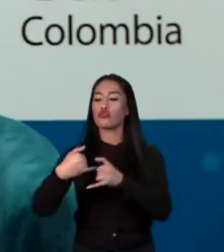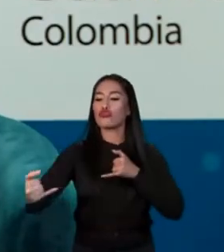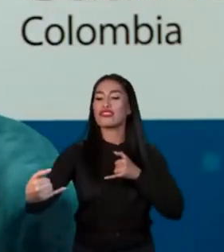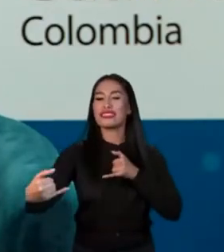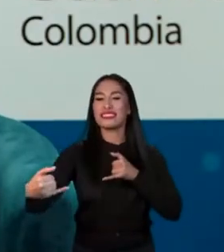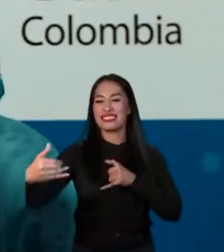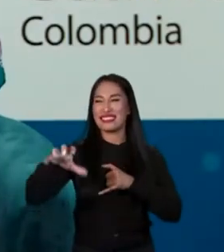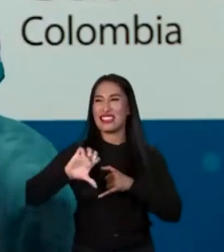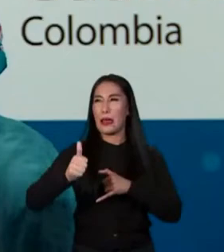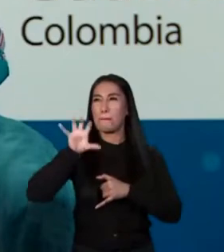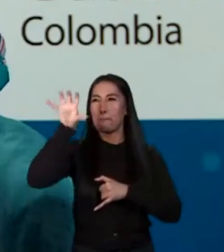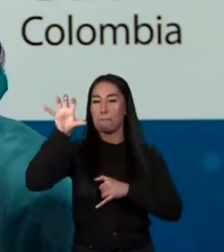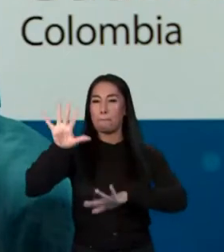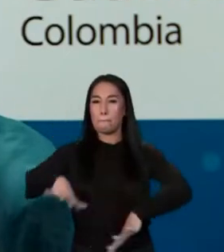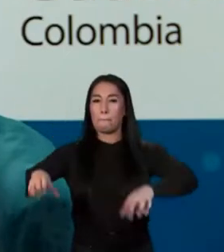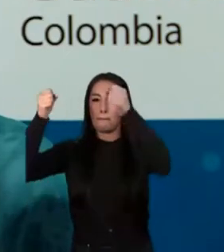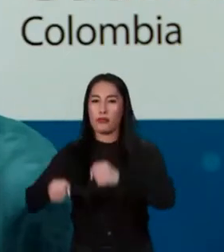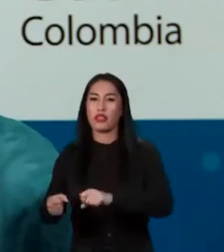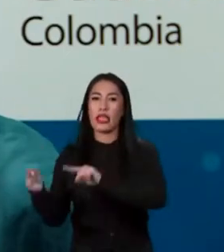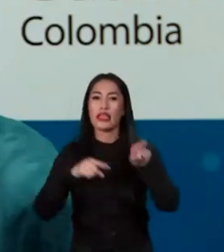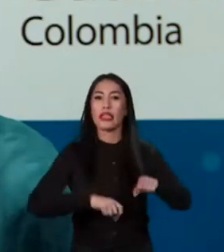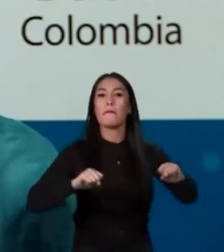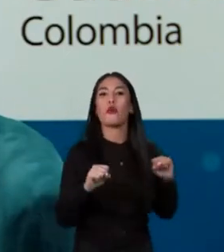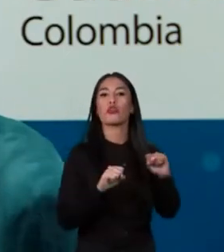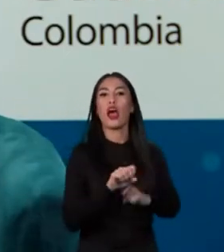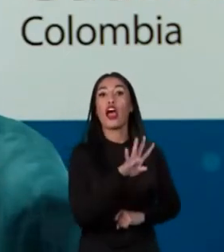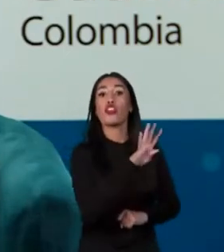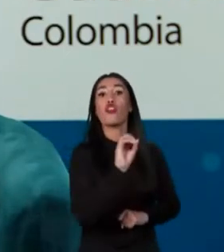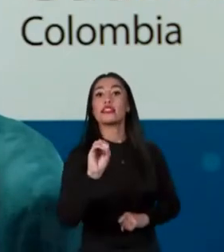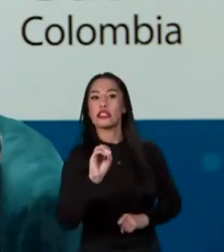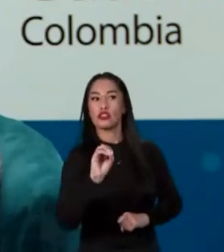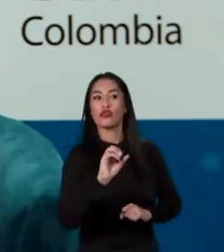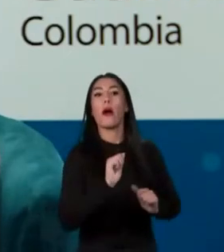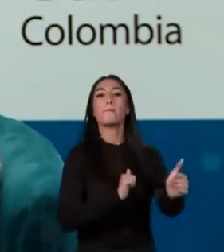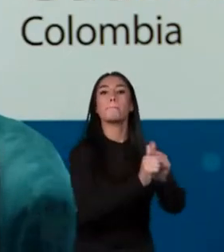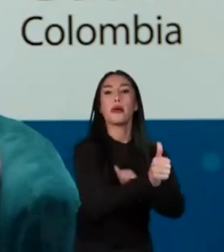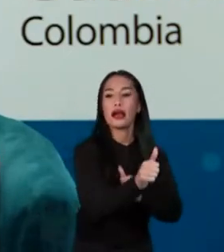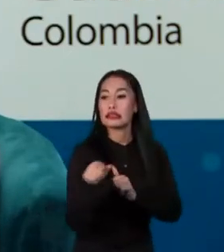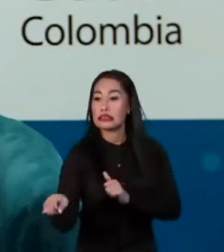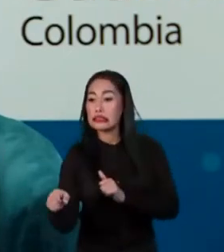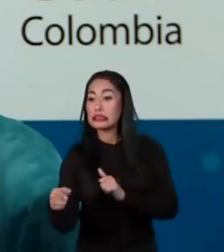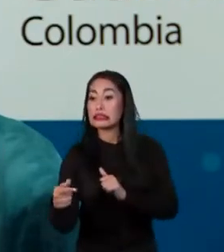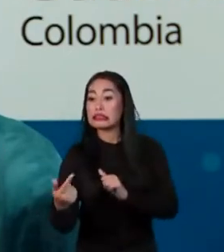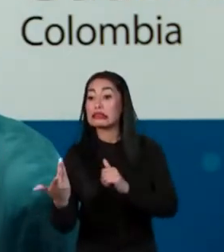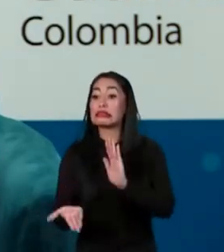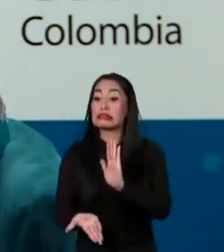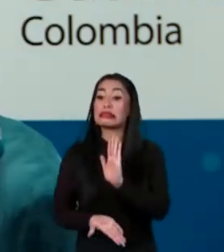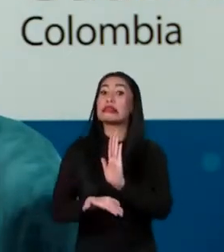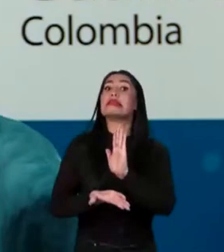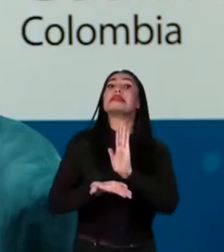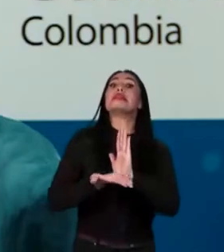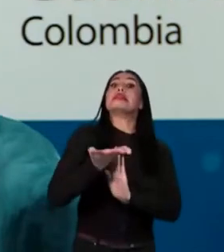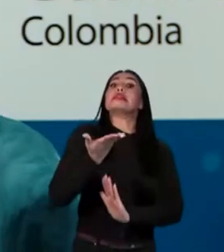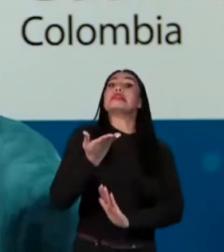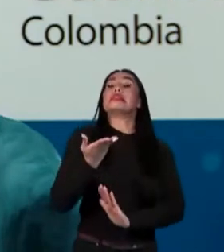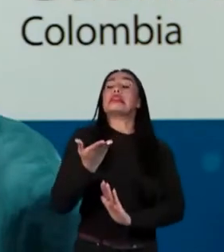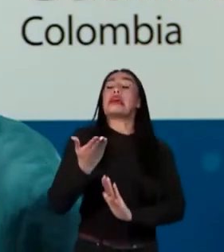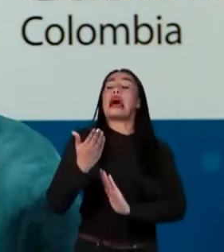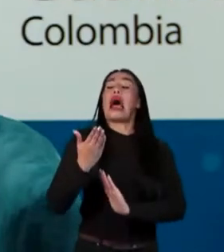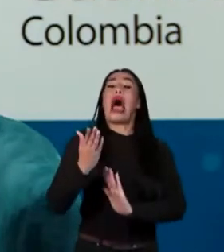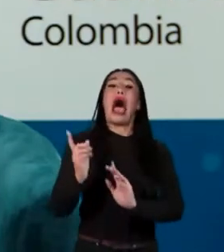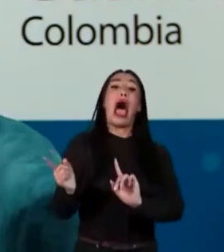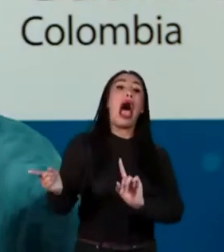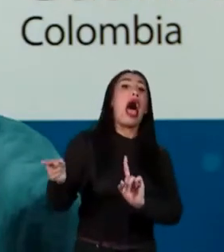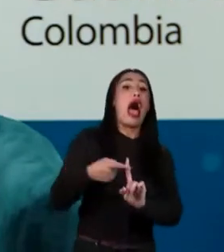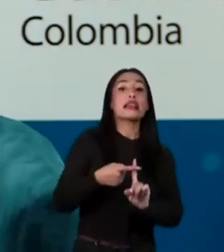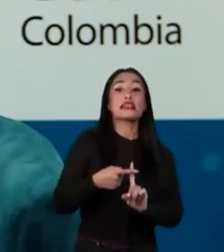minorías y en bogotá pasan con 900 y nos toca subir los de ese punto hasta 900 y no valemos